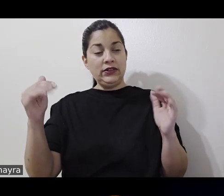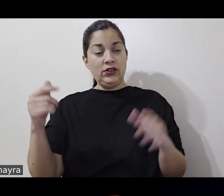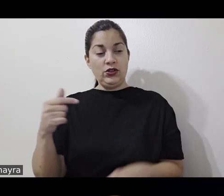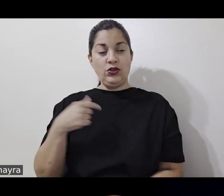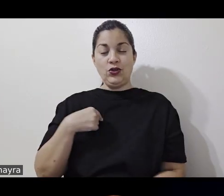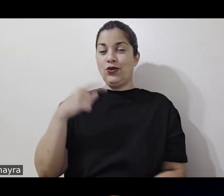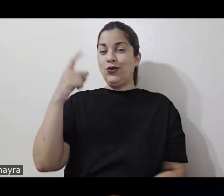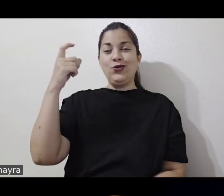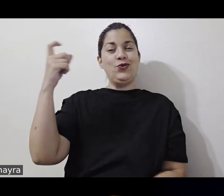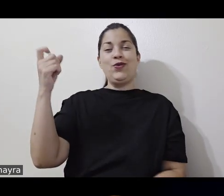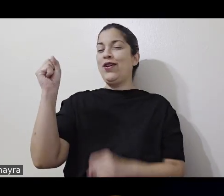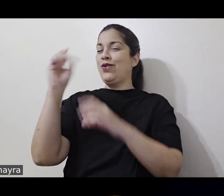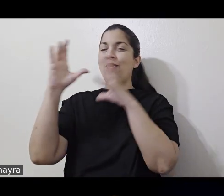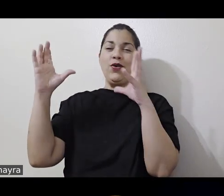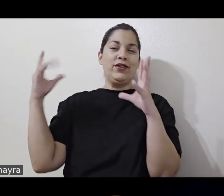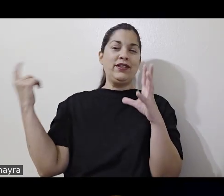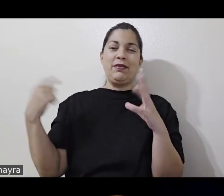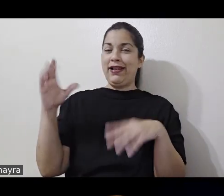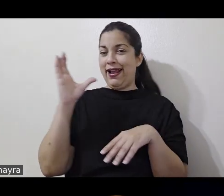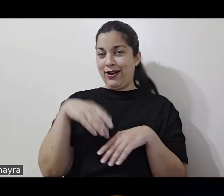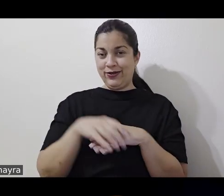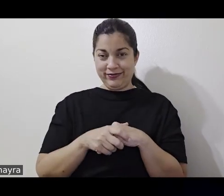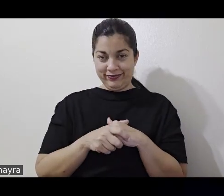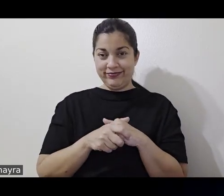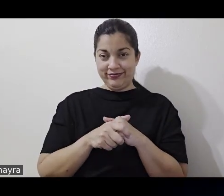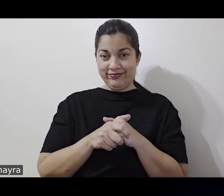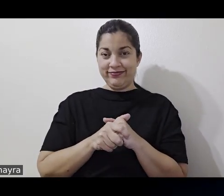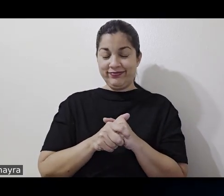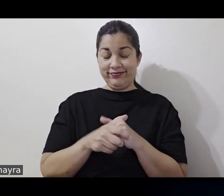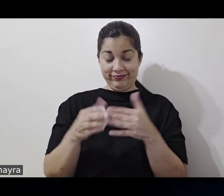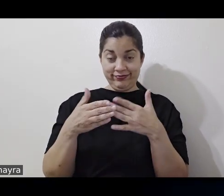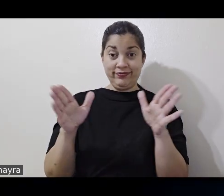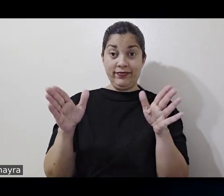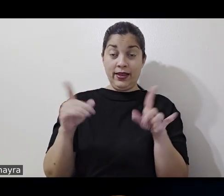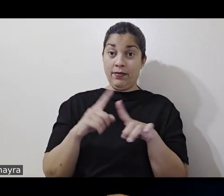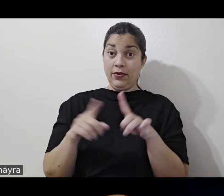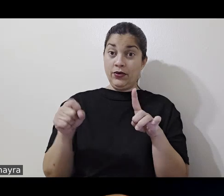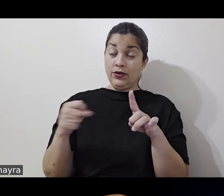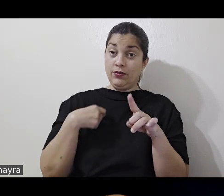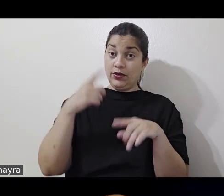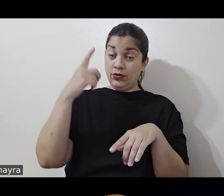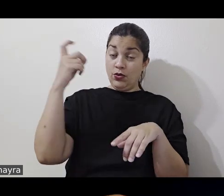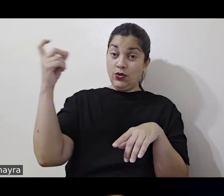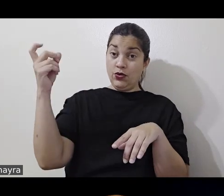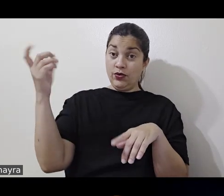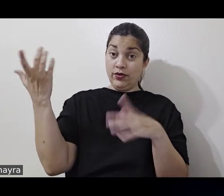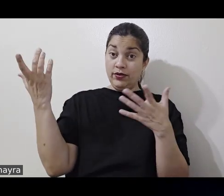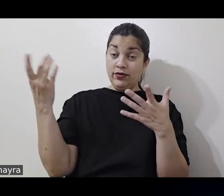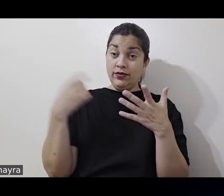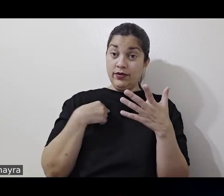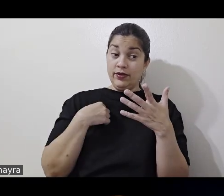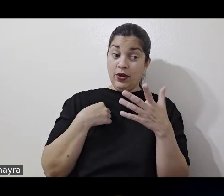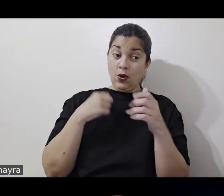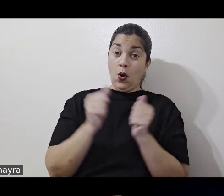sueño bien. Mis sueños son bien raros, bien amplios. Pero he soñado, en el aspecto de la palabra, he soñado